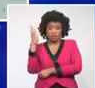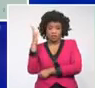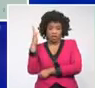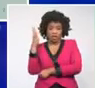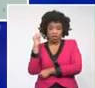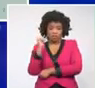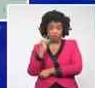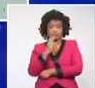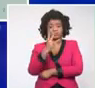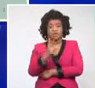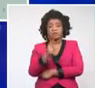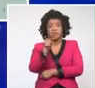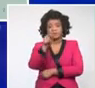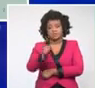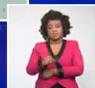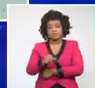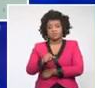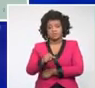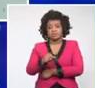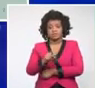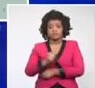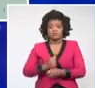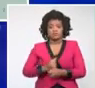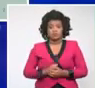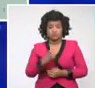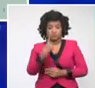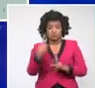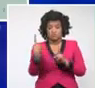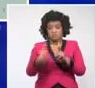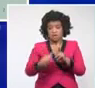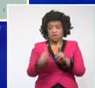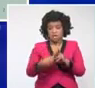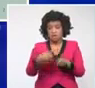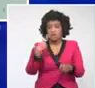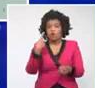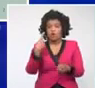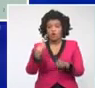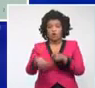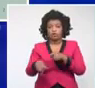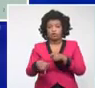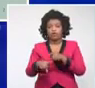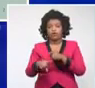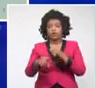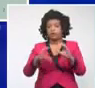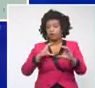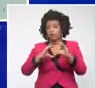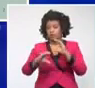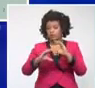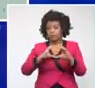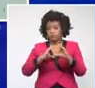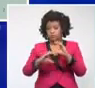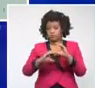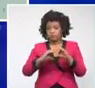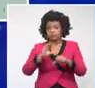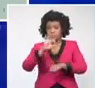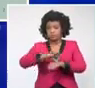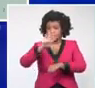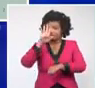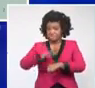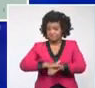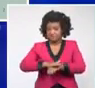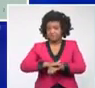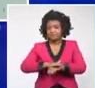3 casos importados, uno de Bayamo y otro de Cautocristo. Los casos de Granma, 3 viajeros